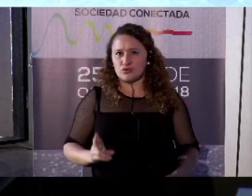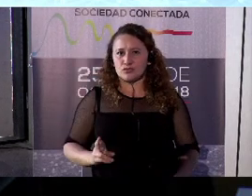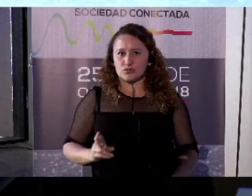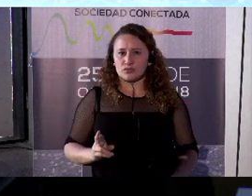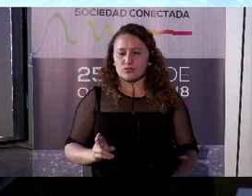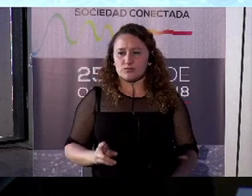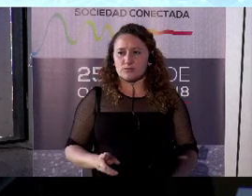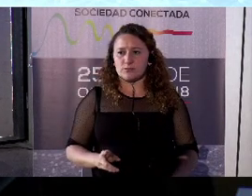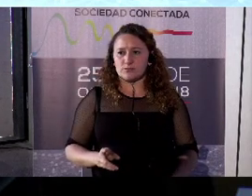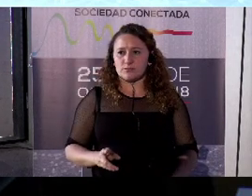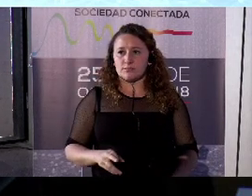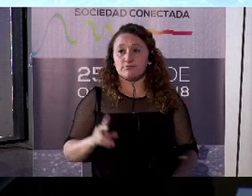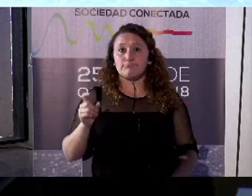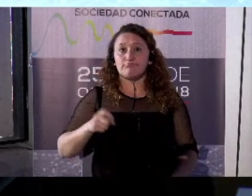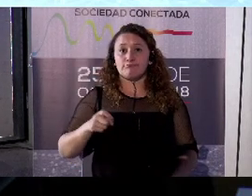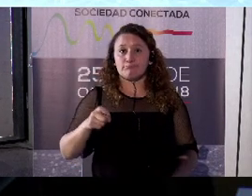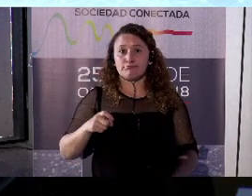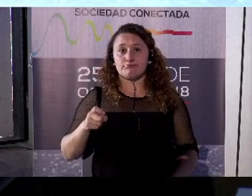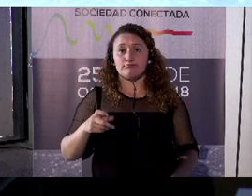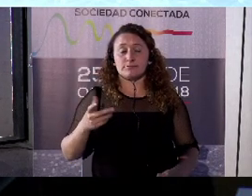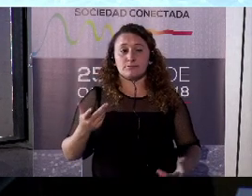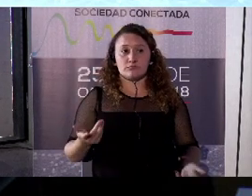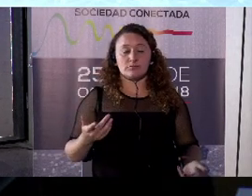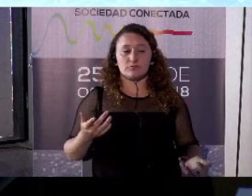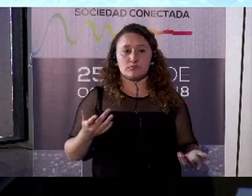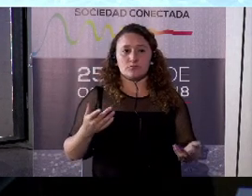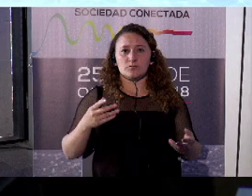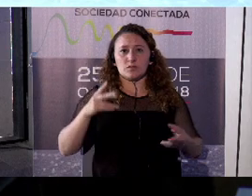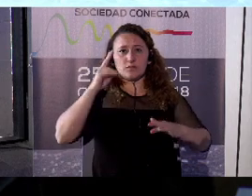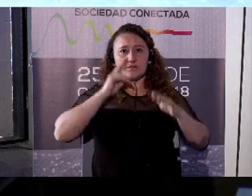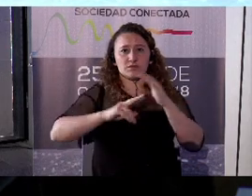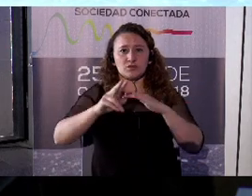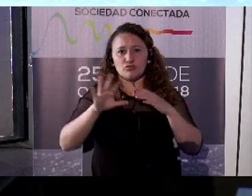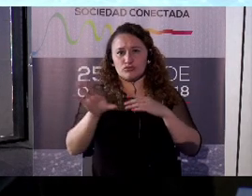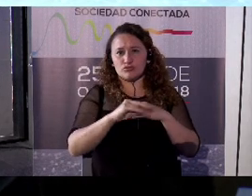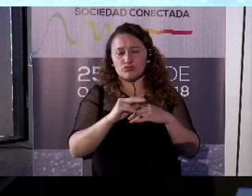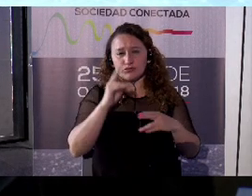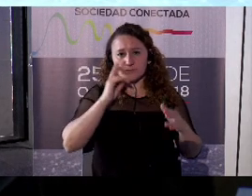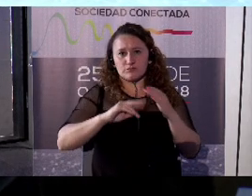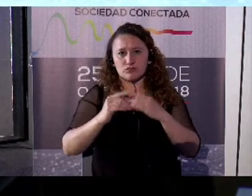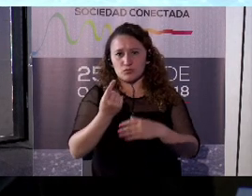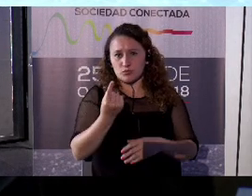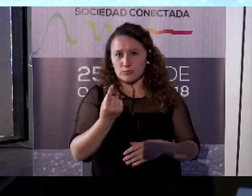Sudáfrica necesitamos tener como una visión entre